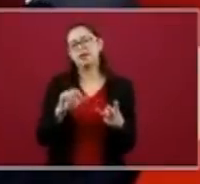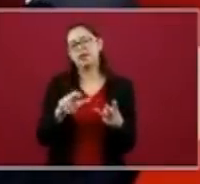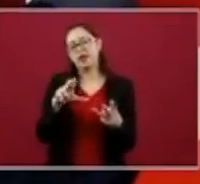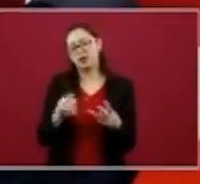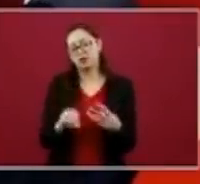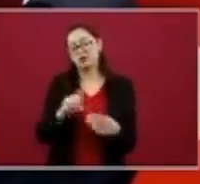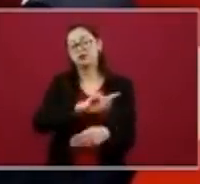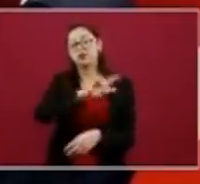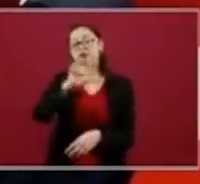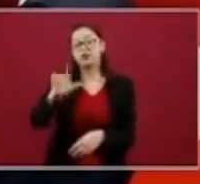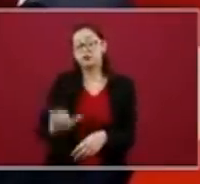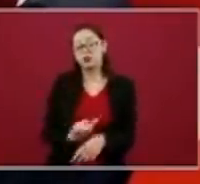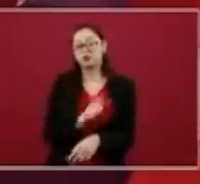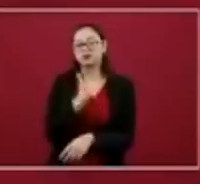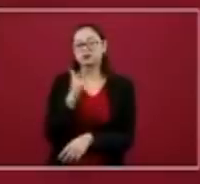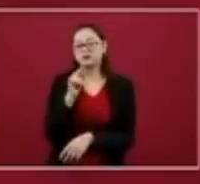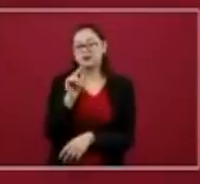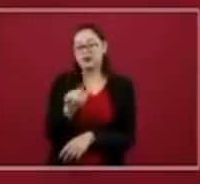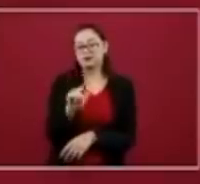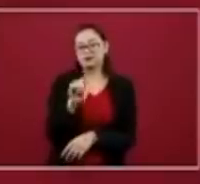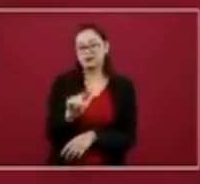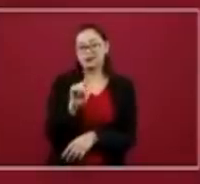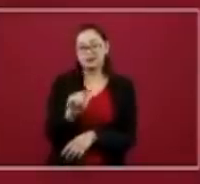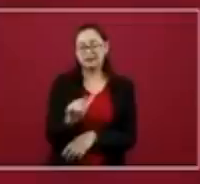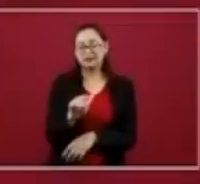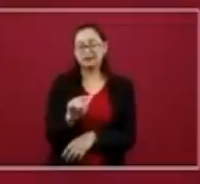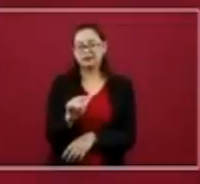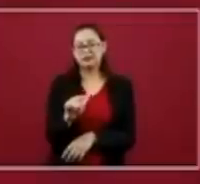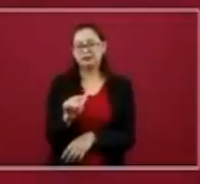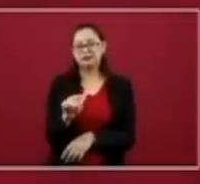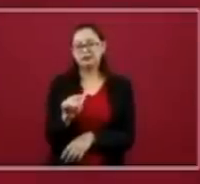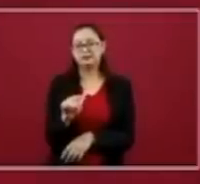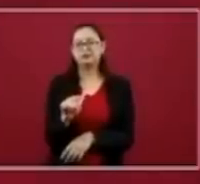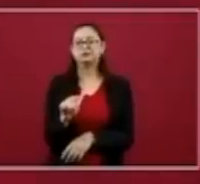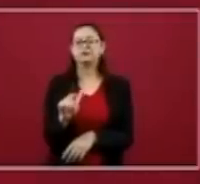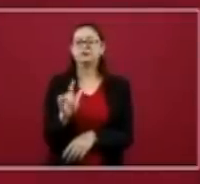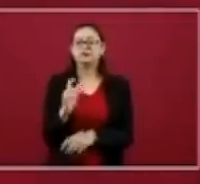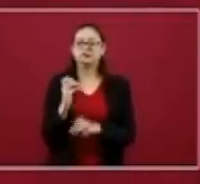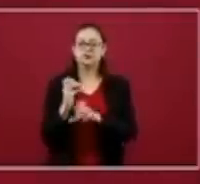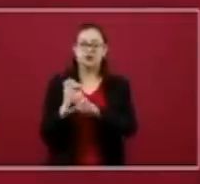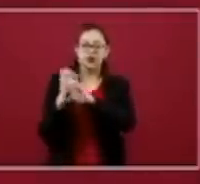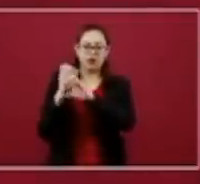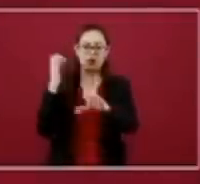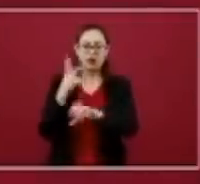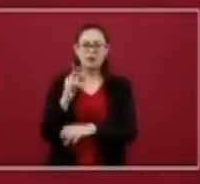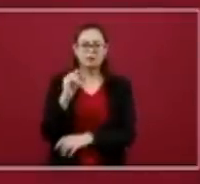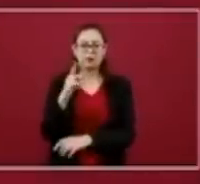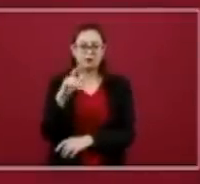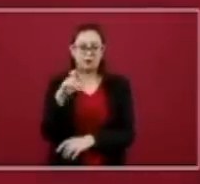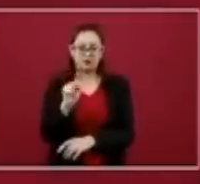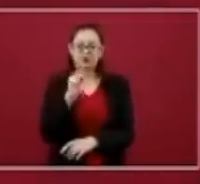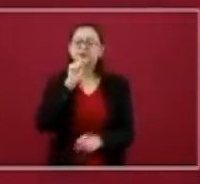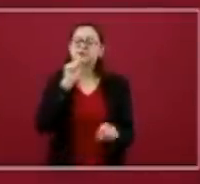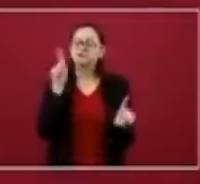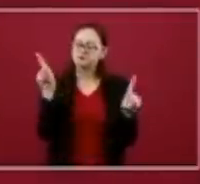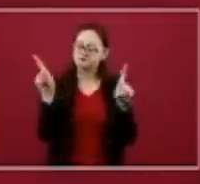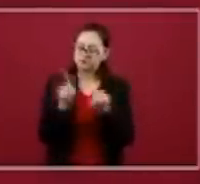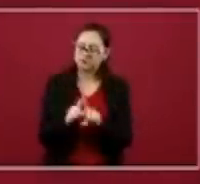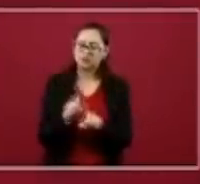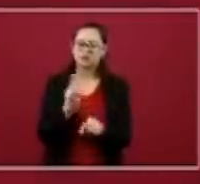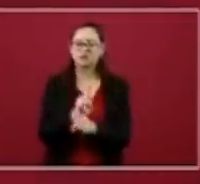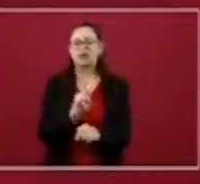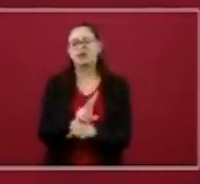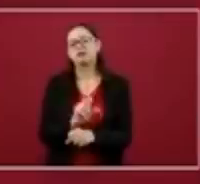es cuando se establece el plan para el transporte terrestre de combustibles, aplicando el plan